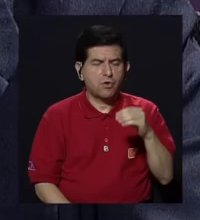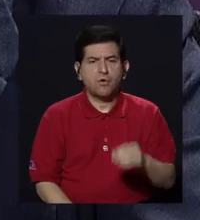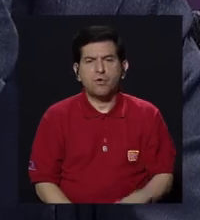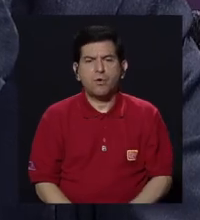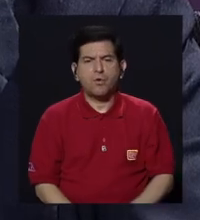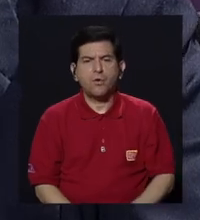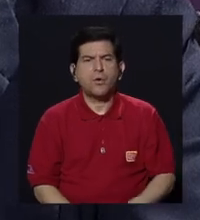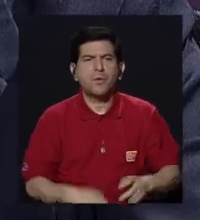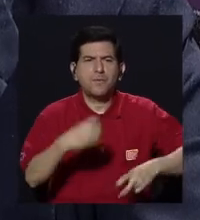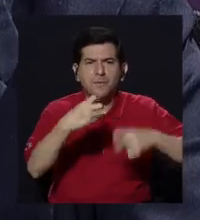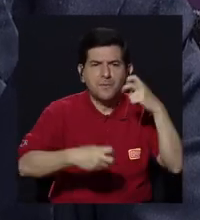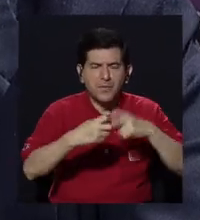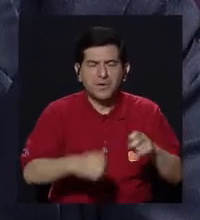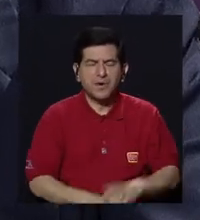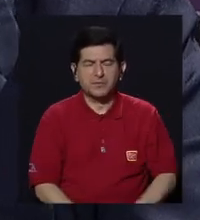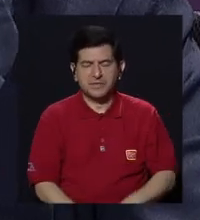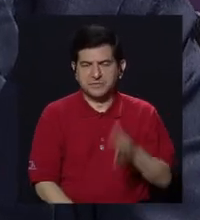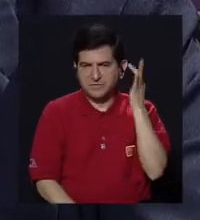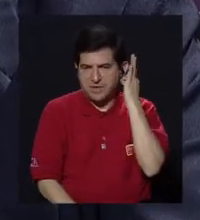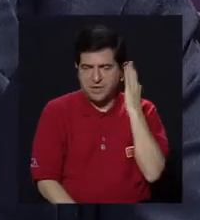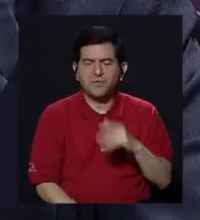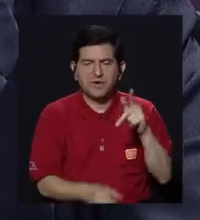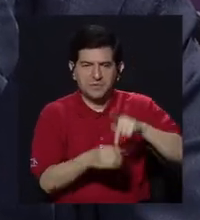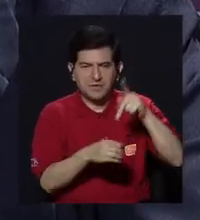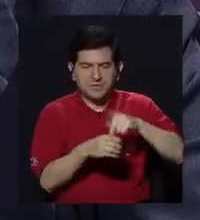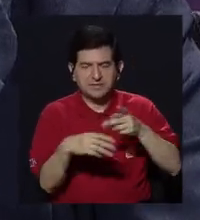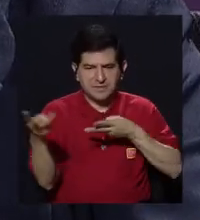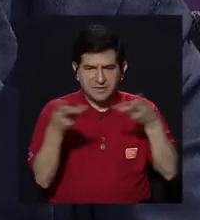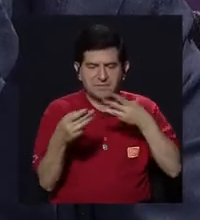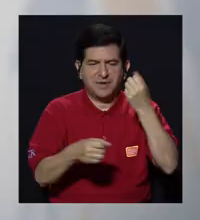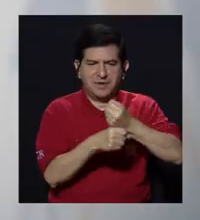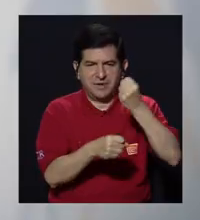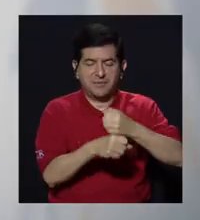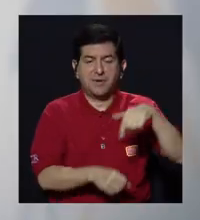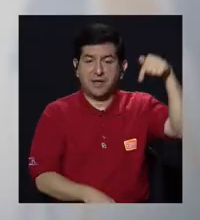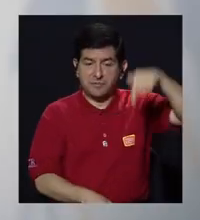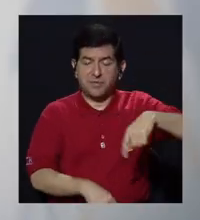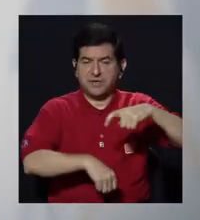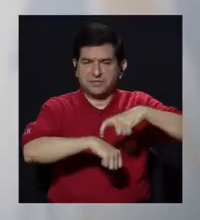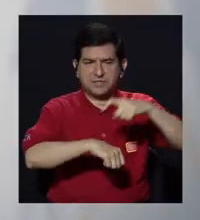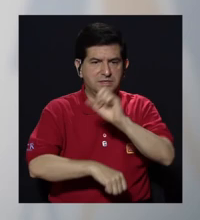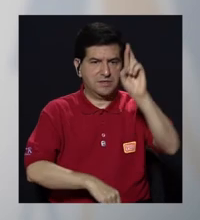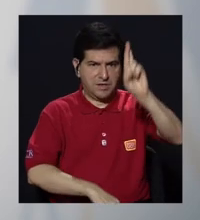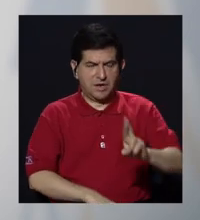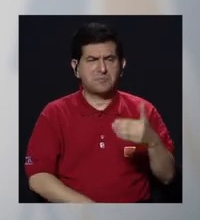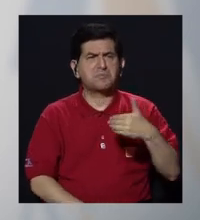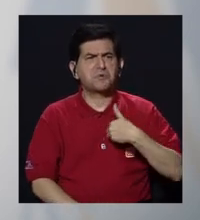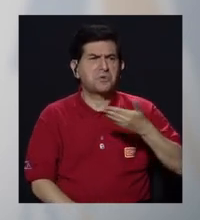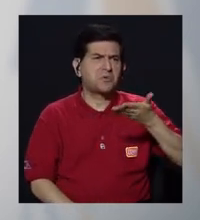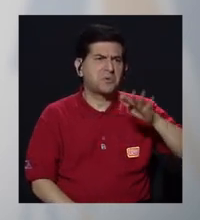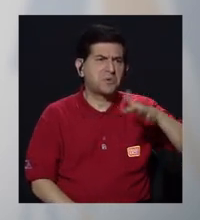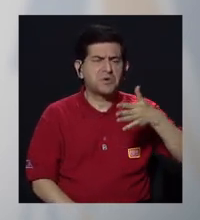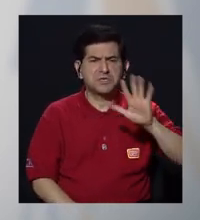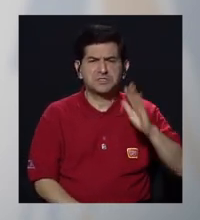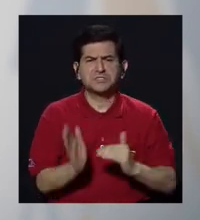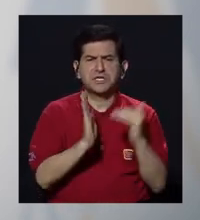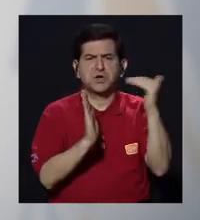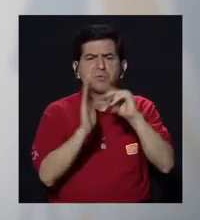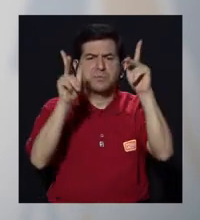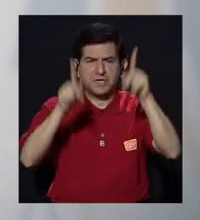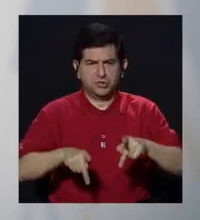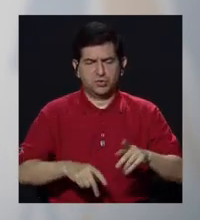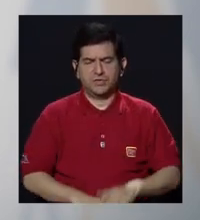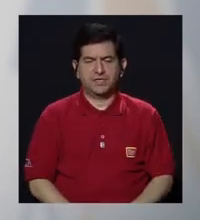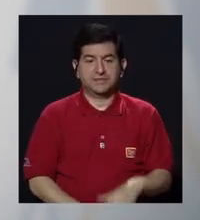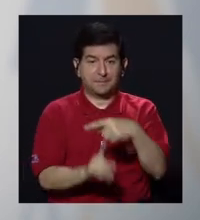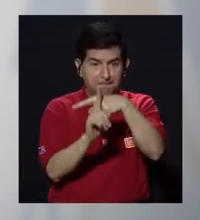hay brechas en la participación de las mujeres en el mercado laboral. Hoy por hoy en Costa Rica tenemos aproximadamente unos 5 millones